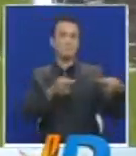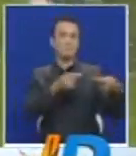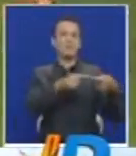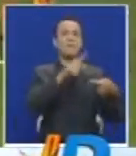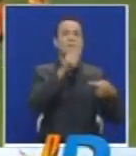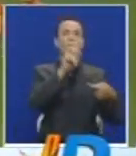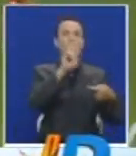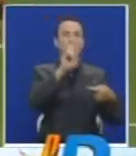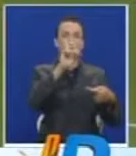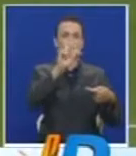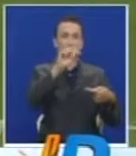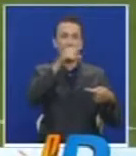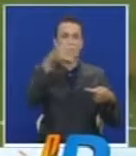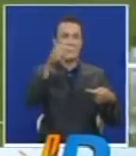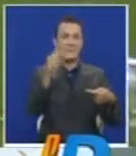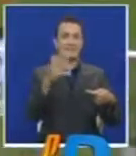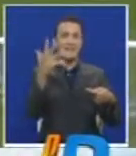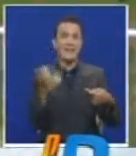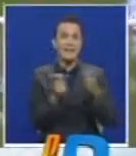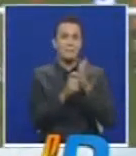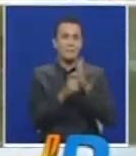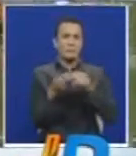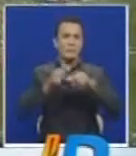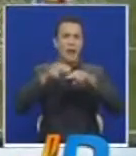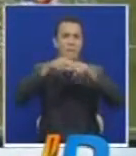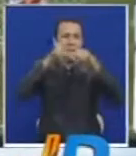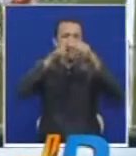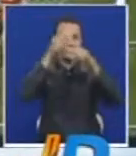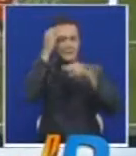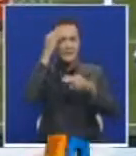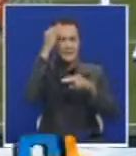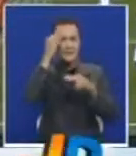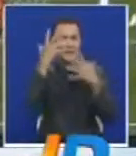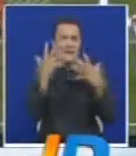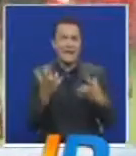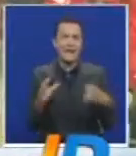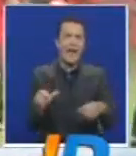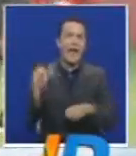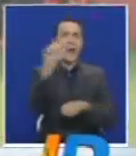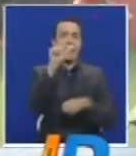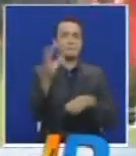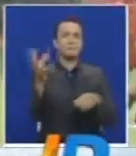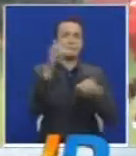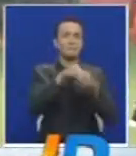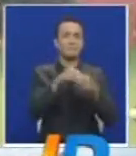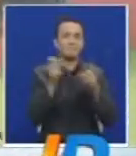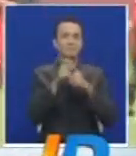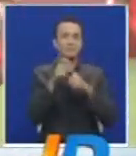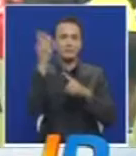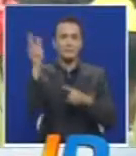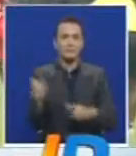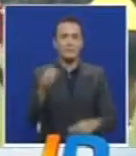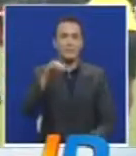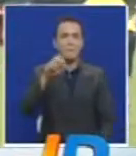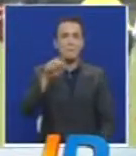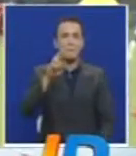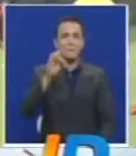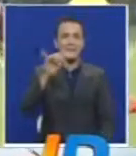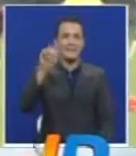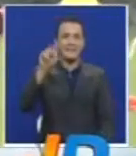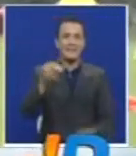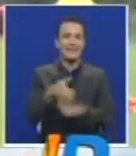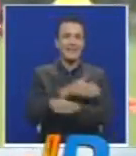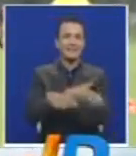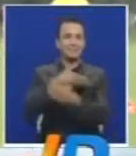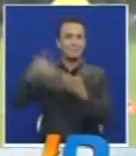del torneo de ascenso y seguir soñando con su regreso a la A. Sin embargo, llega a este partido con las bajas de su goleador Martín Arzuaga por expulsión y